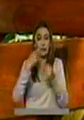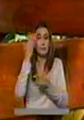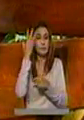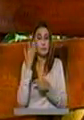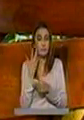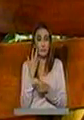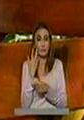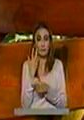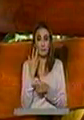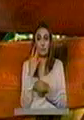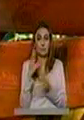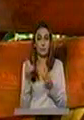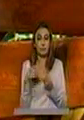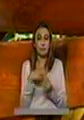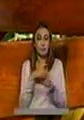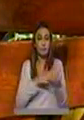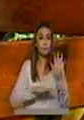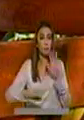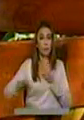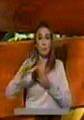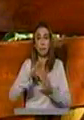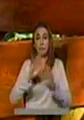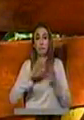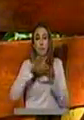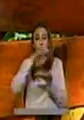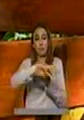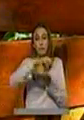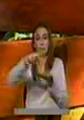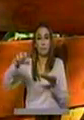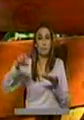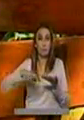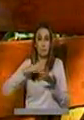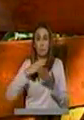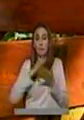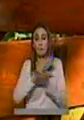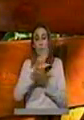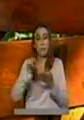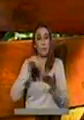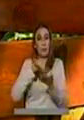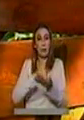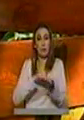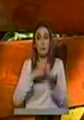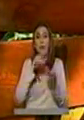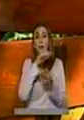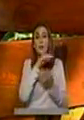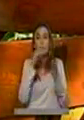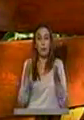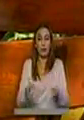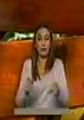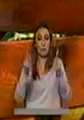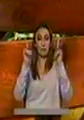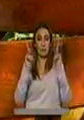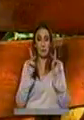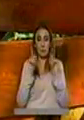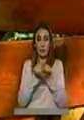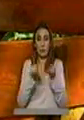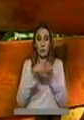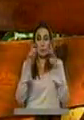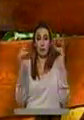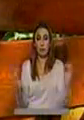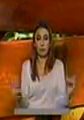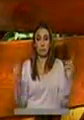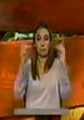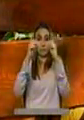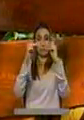semanas, de una línea aérea que conectará a la provincia de Manabí, a la ciudad de Manta, con otros puntos y otras ciudades de Ecuador e incluso con